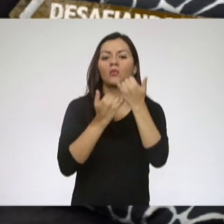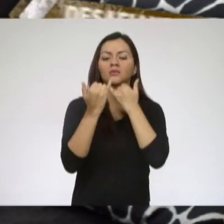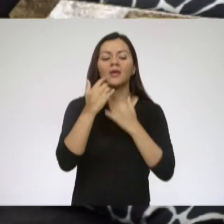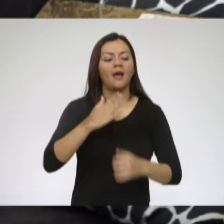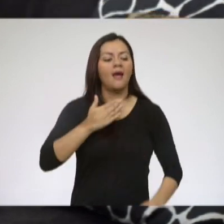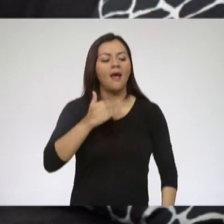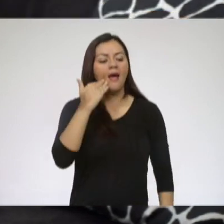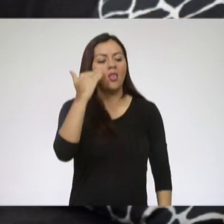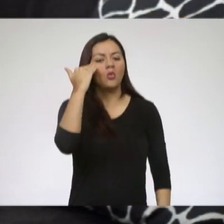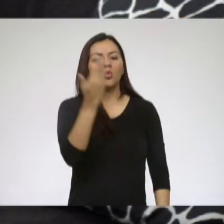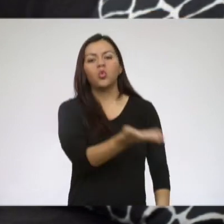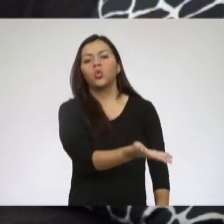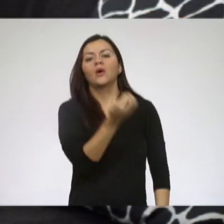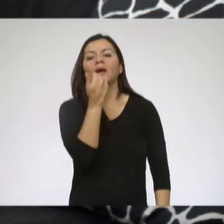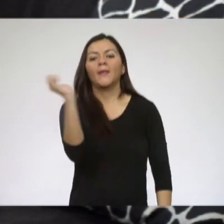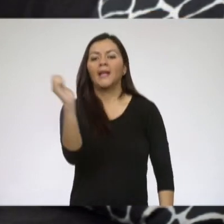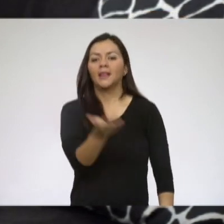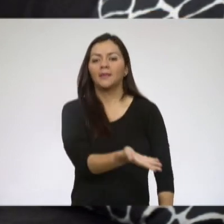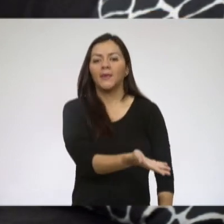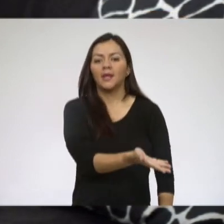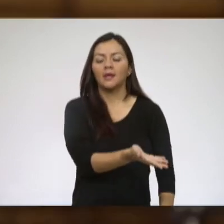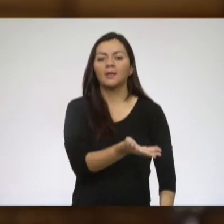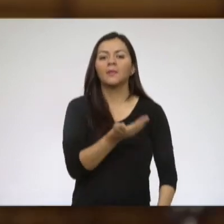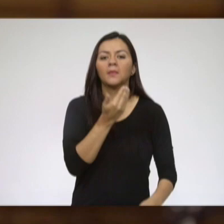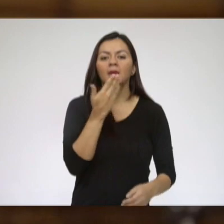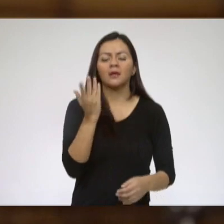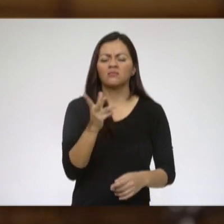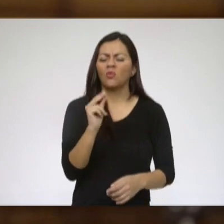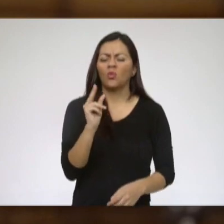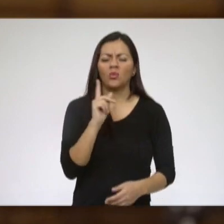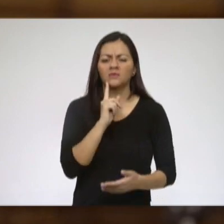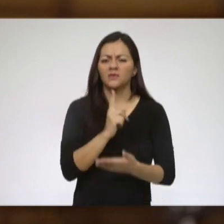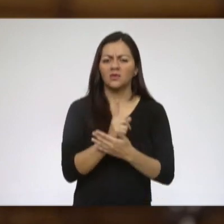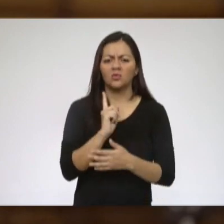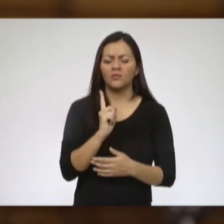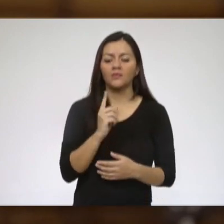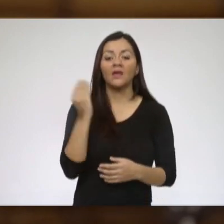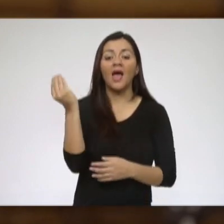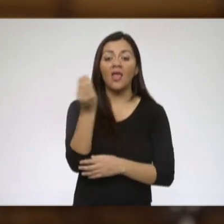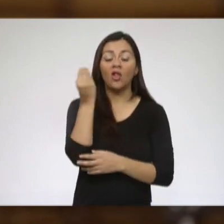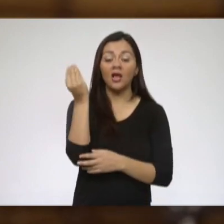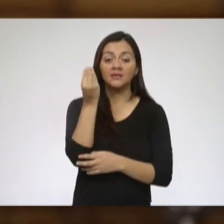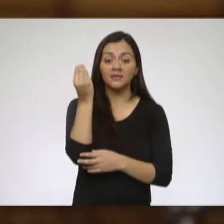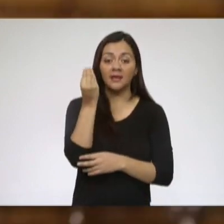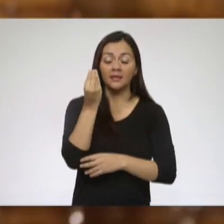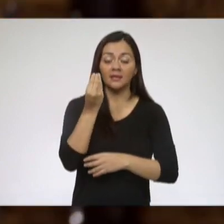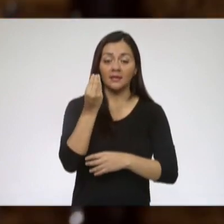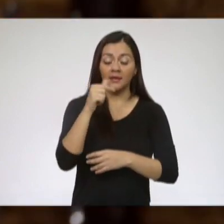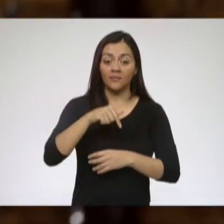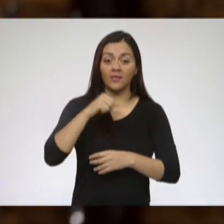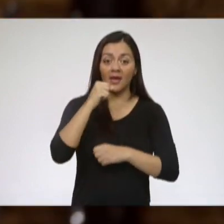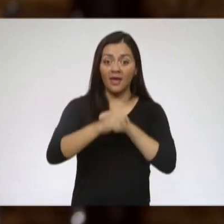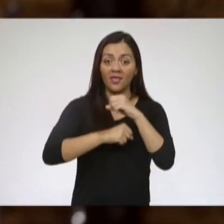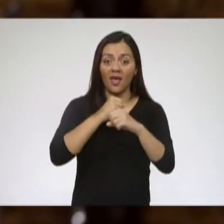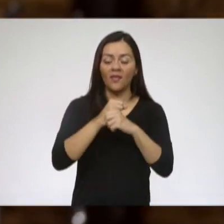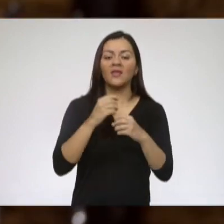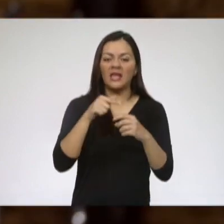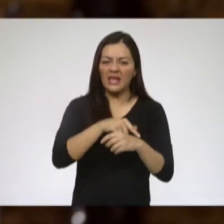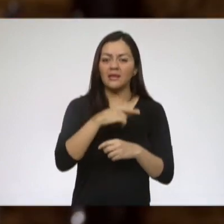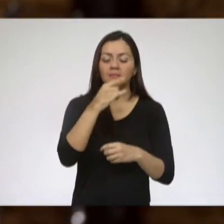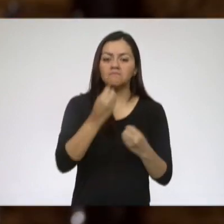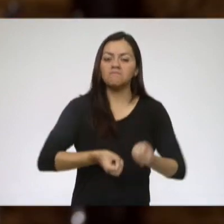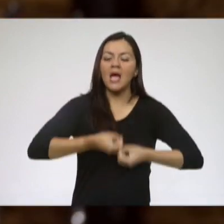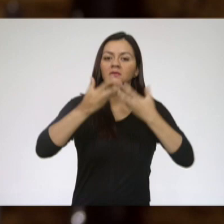adultos como un signo de rebeldía. Y en realidad no es así. A esta edad, en la adolescencia, es donde más uno se manifiesta. Es la edad donde uno mismo